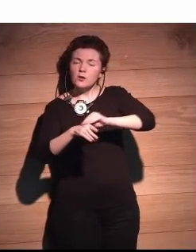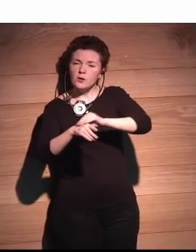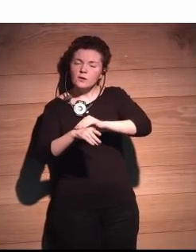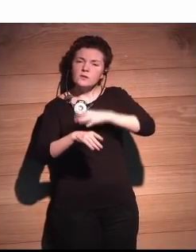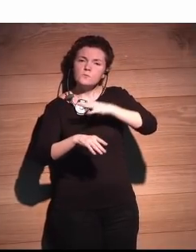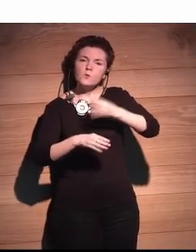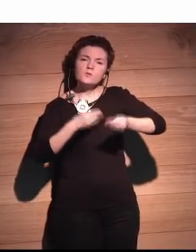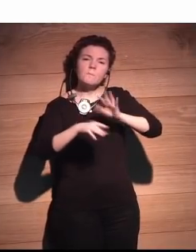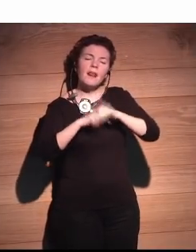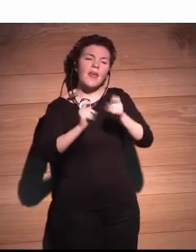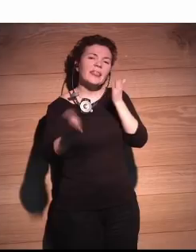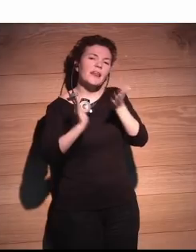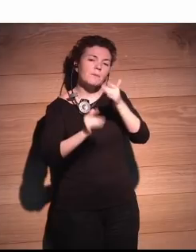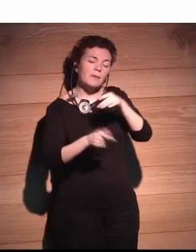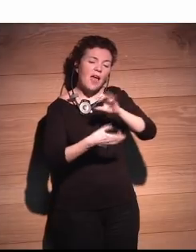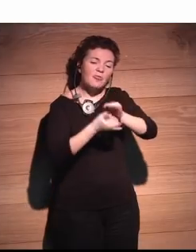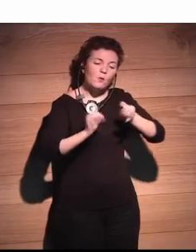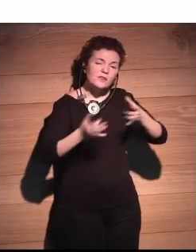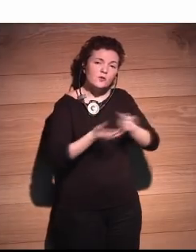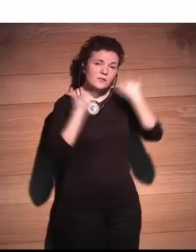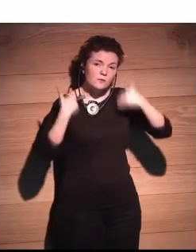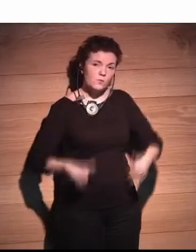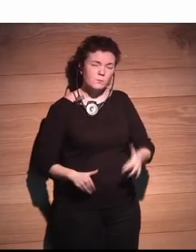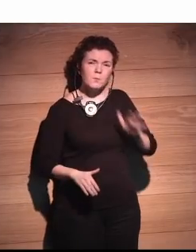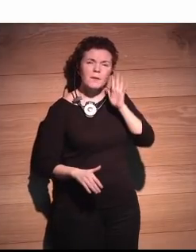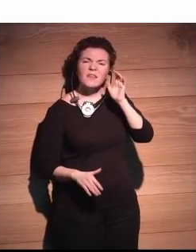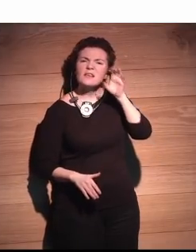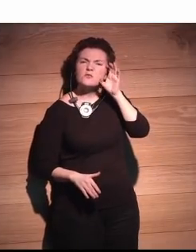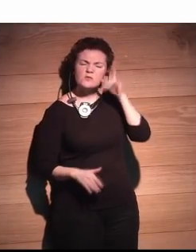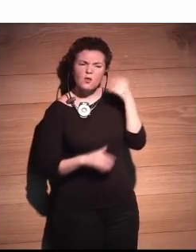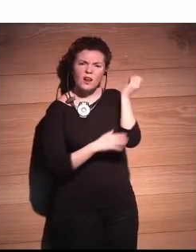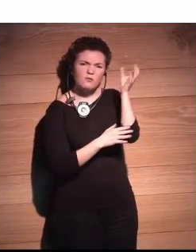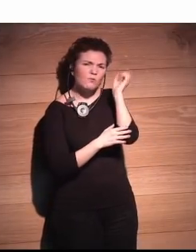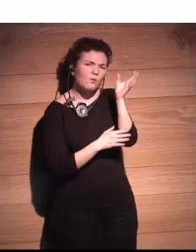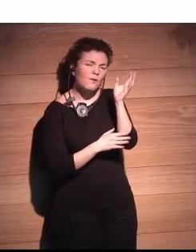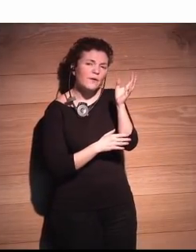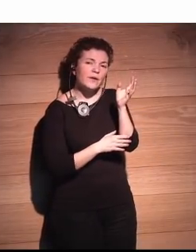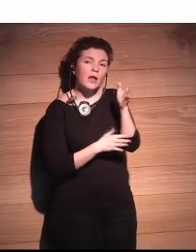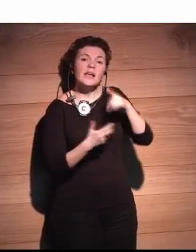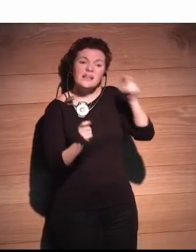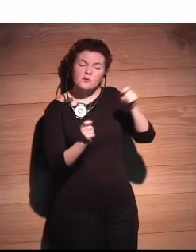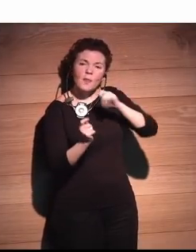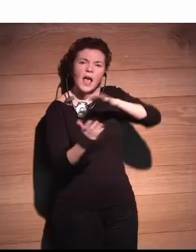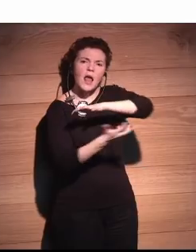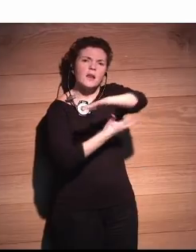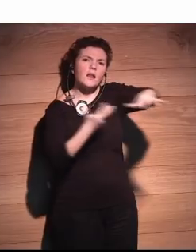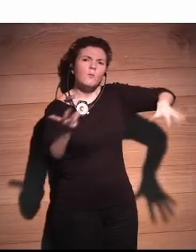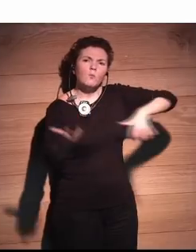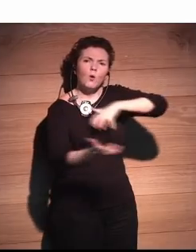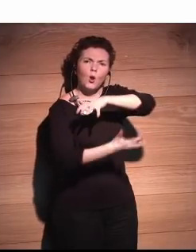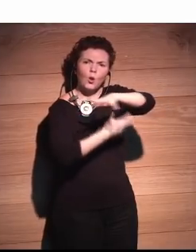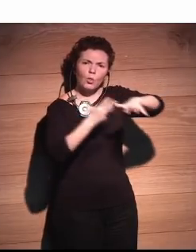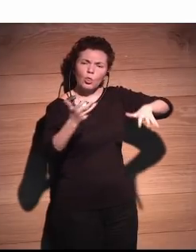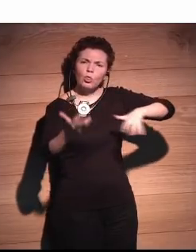puede utilizarse para ofrecer terapia a todas las células del cuerpo. Y creo que ya se ha escuchado en la introducción la gran revolución en la que considero